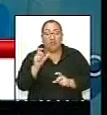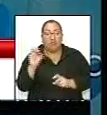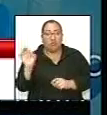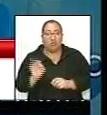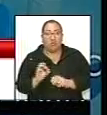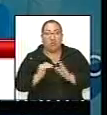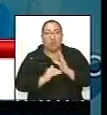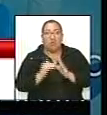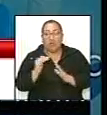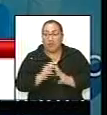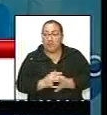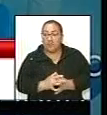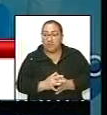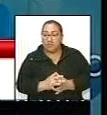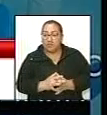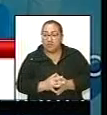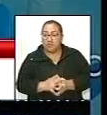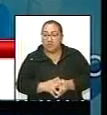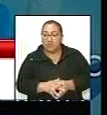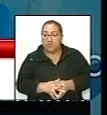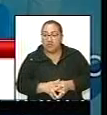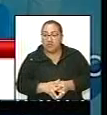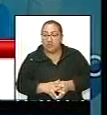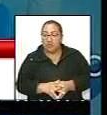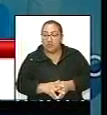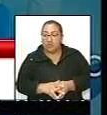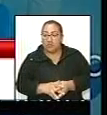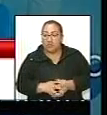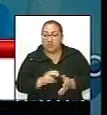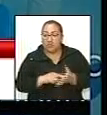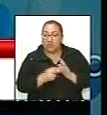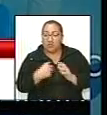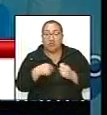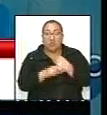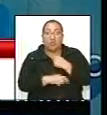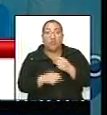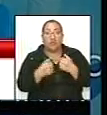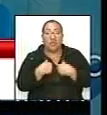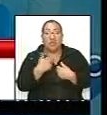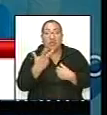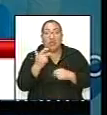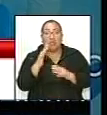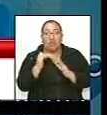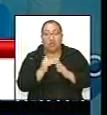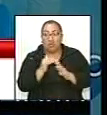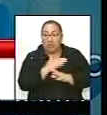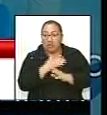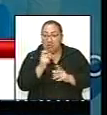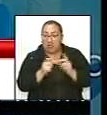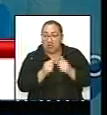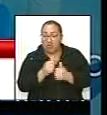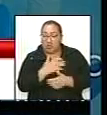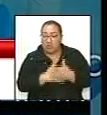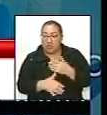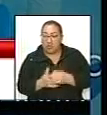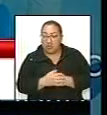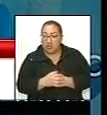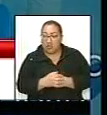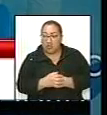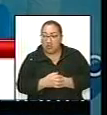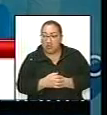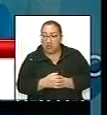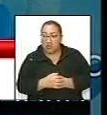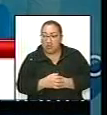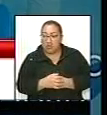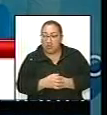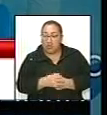más. O sea, estamos hablando que en nuestro país tenemos 3,5 millones de personas con discapacidad,